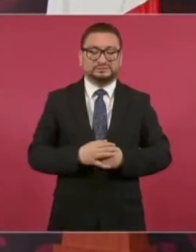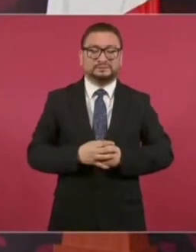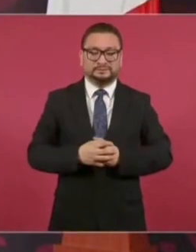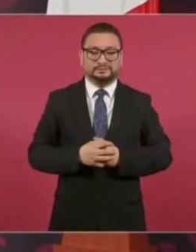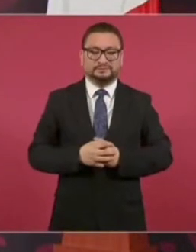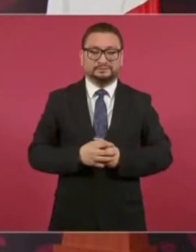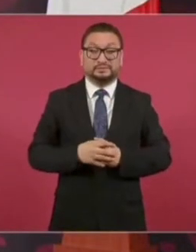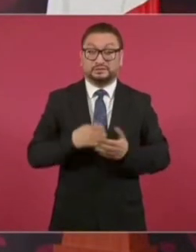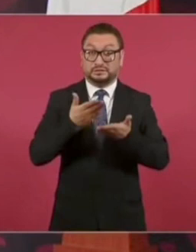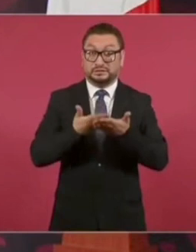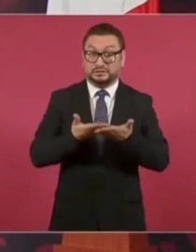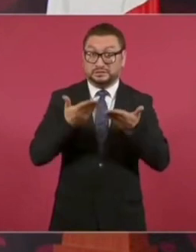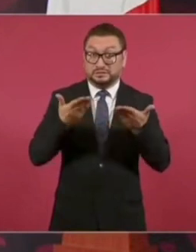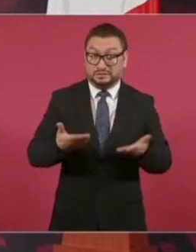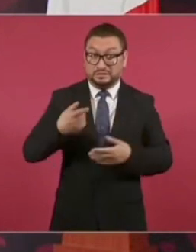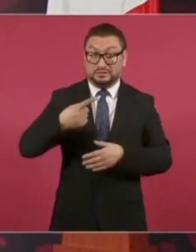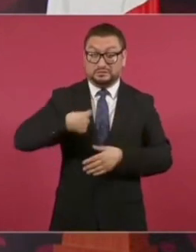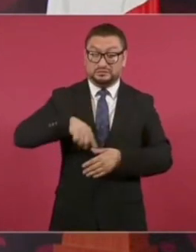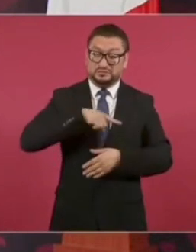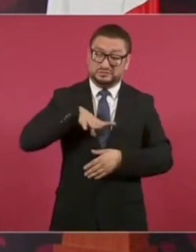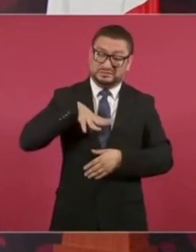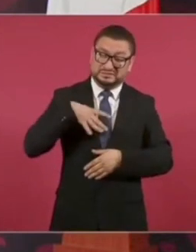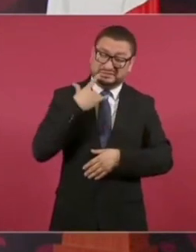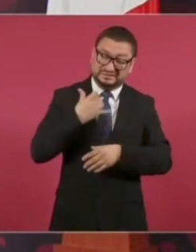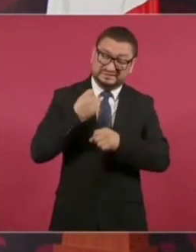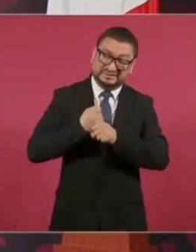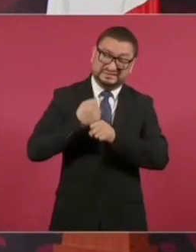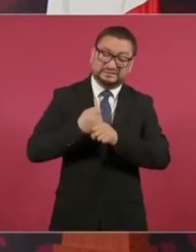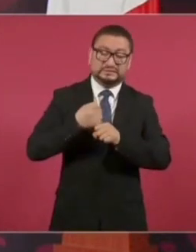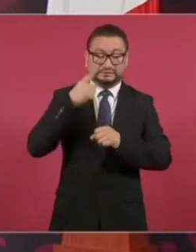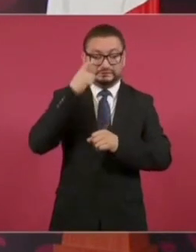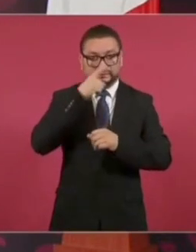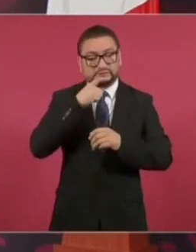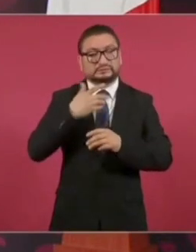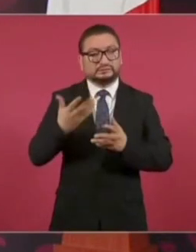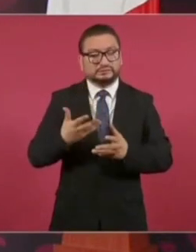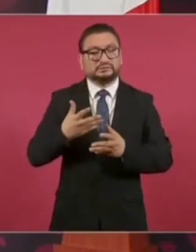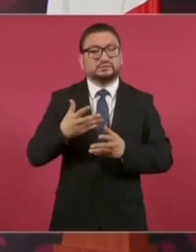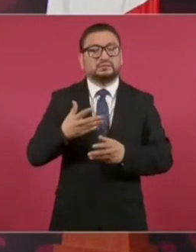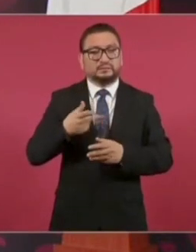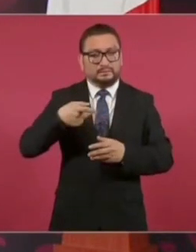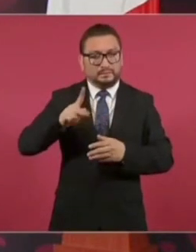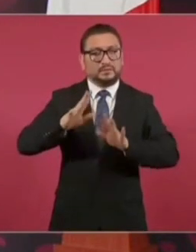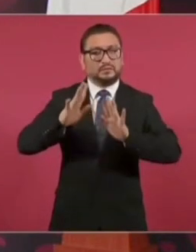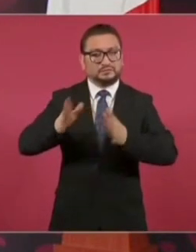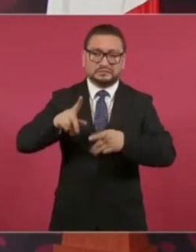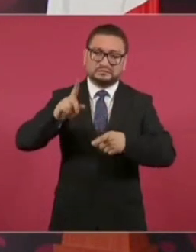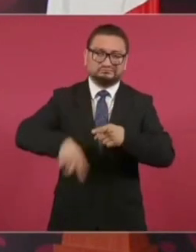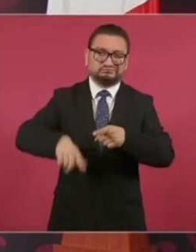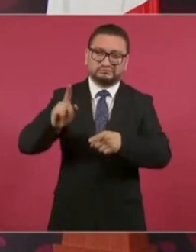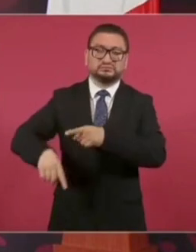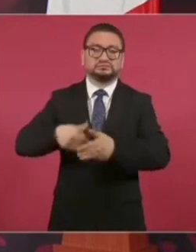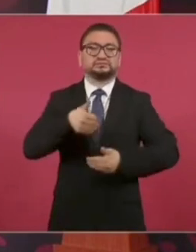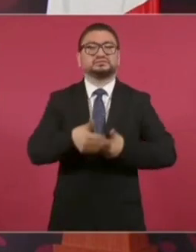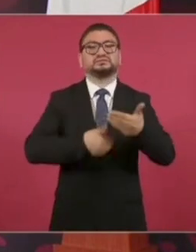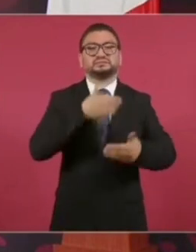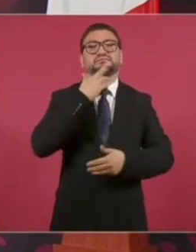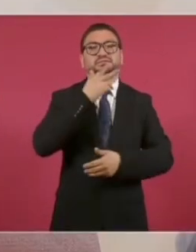Y nos ha costado mucho, pero ya vamos